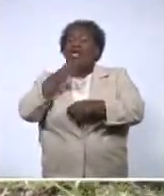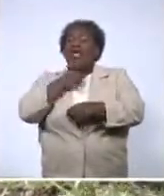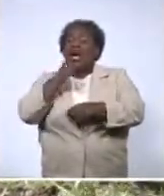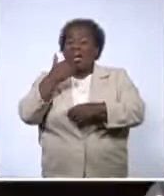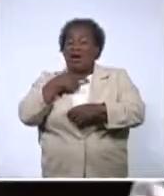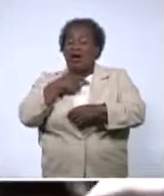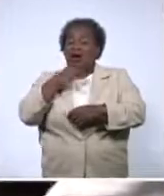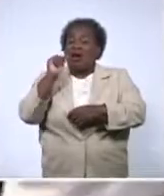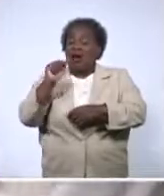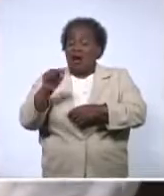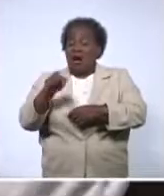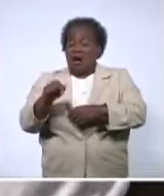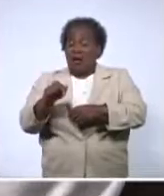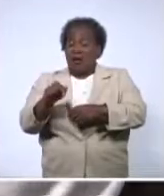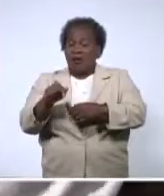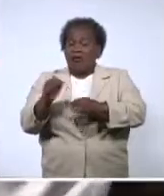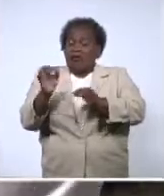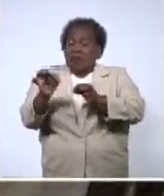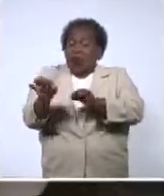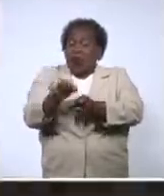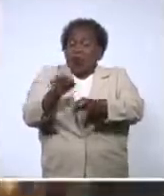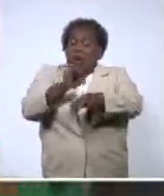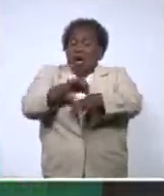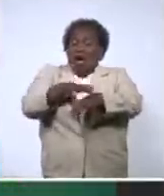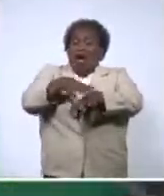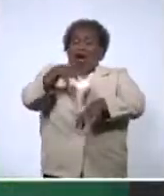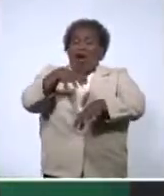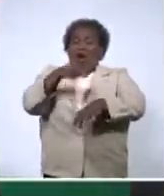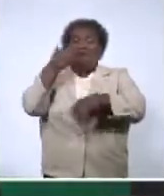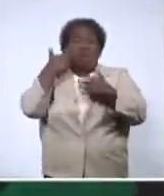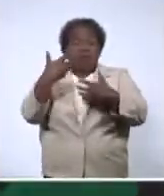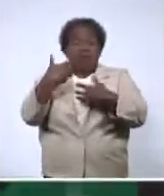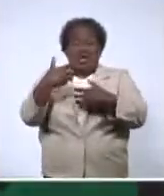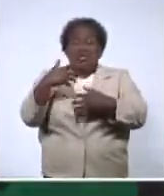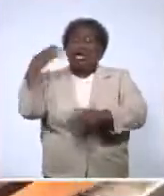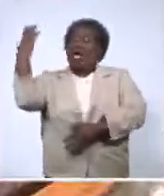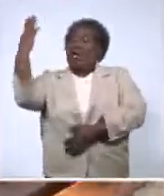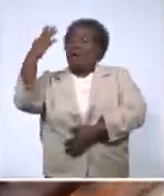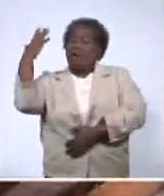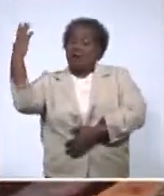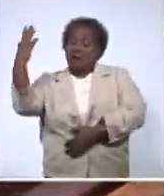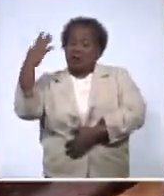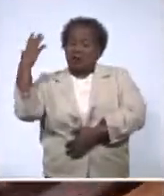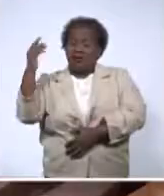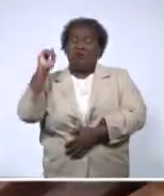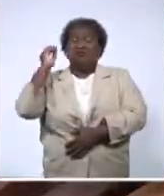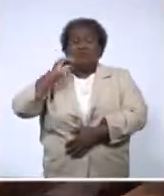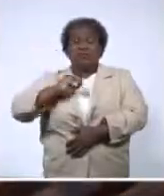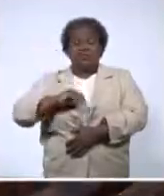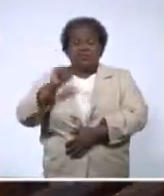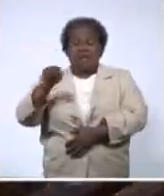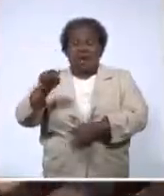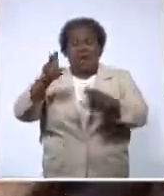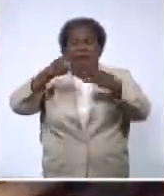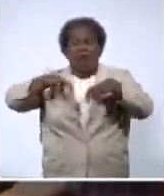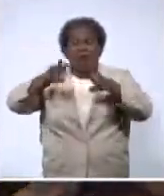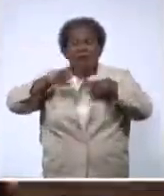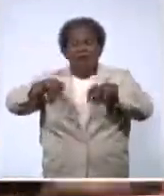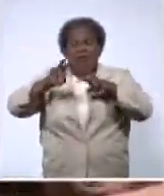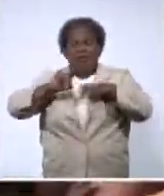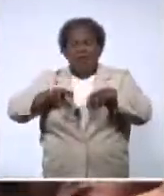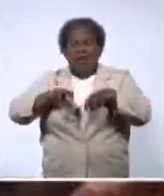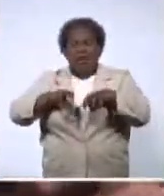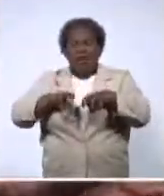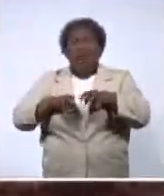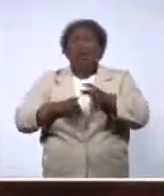ocurre la polinización y componen un factor activo en el equilibrio del ecosistema. Eso bien lo sabe este investigador del Centro de Desarrollo de la